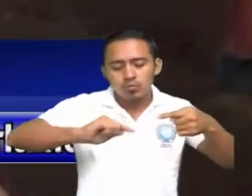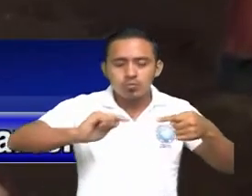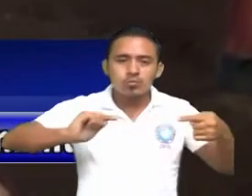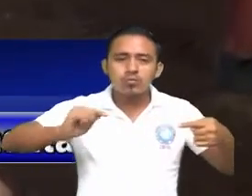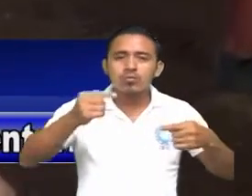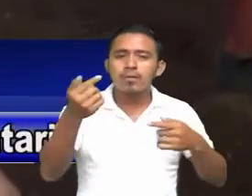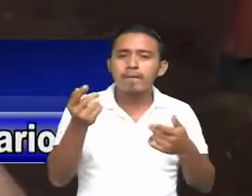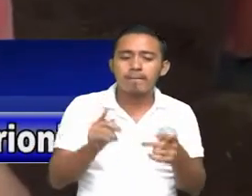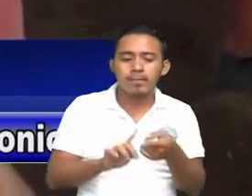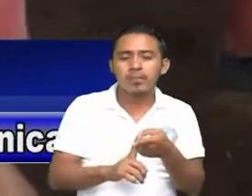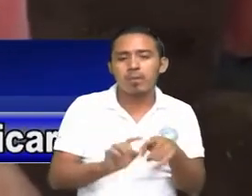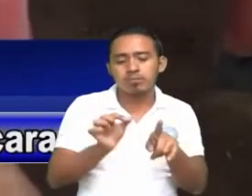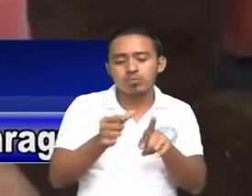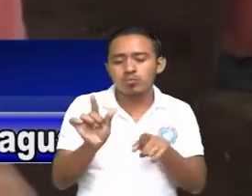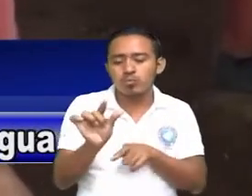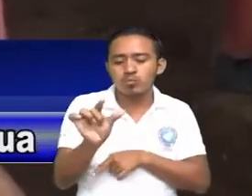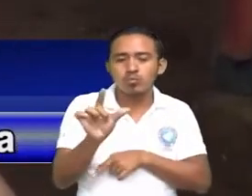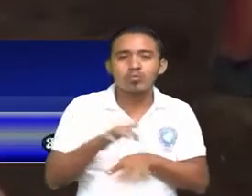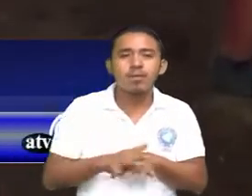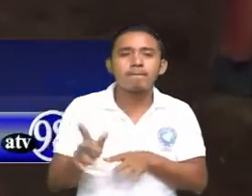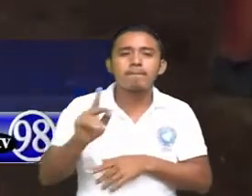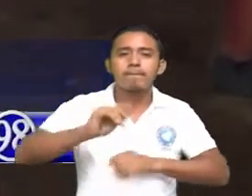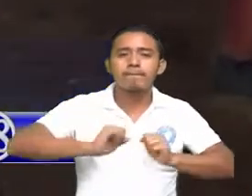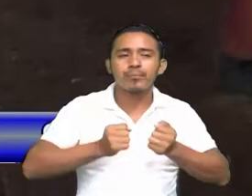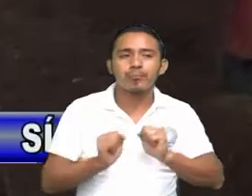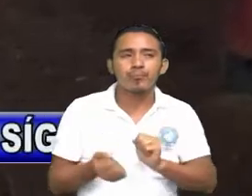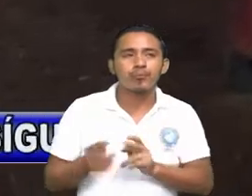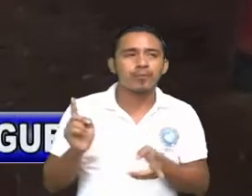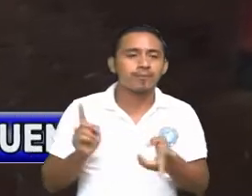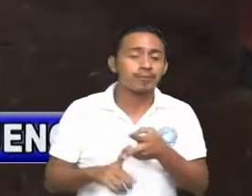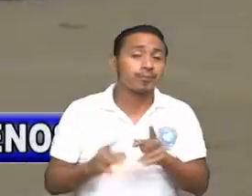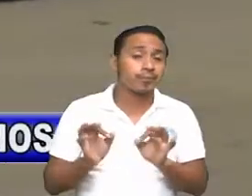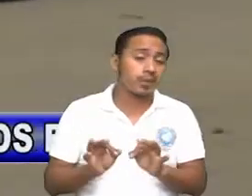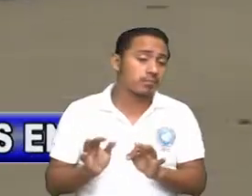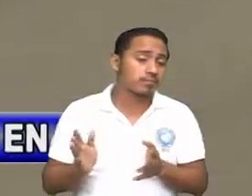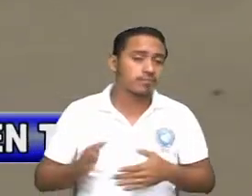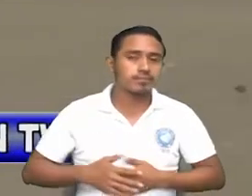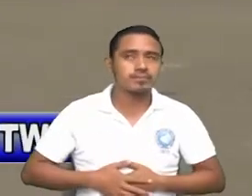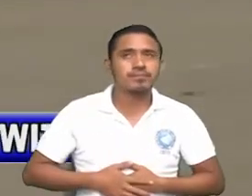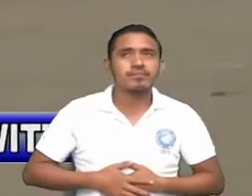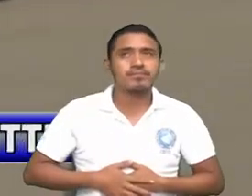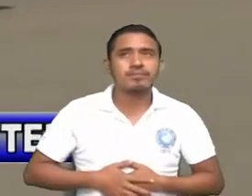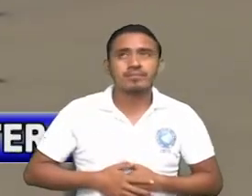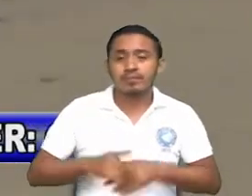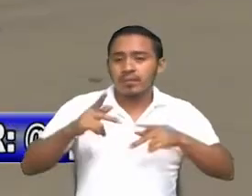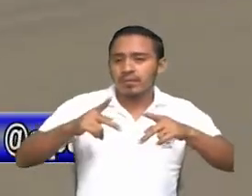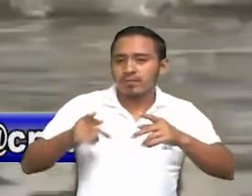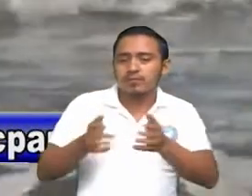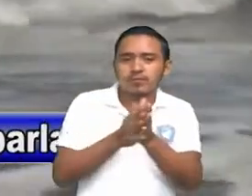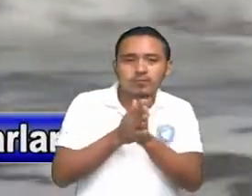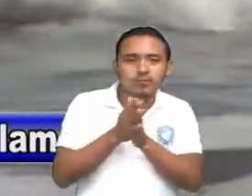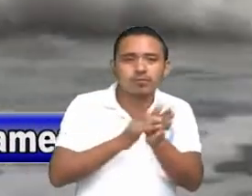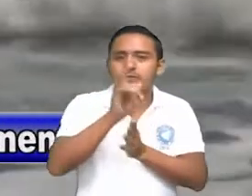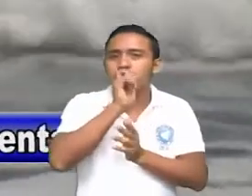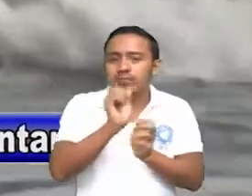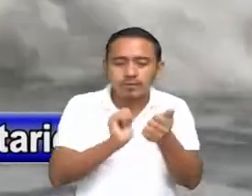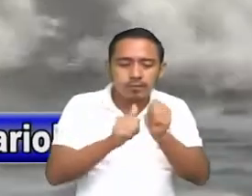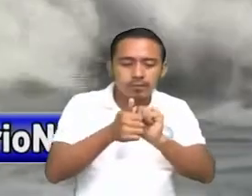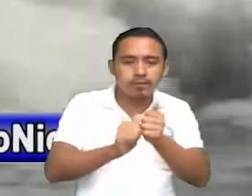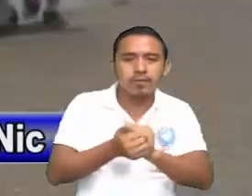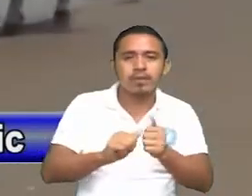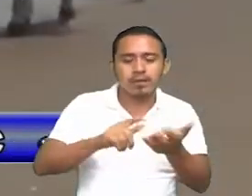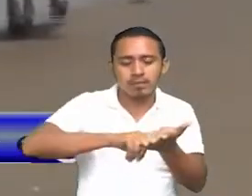o deditos de pollo, por cual verdad los niños no pagarían su plato. Para los aventureros y amantes del deporte,